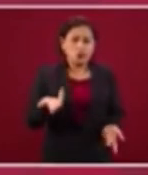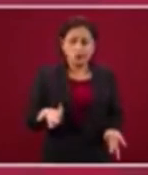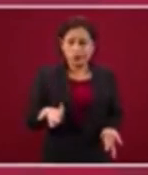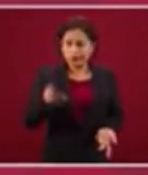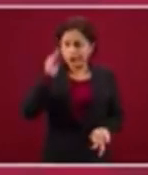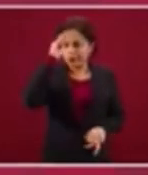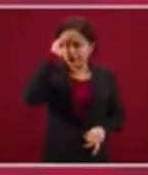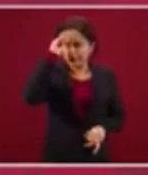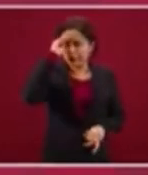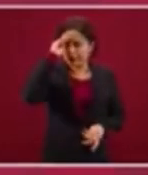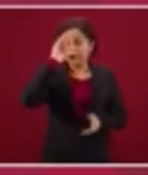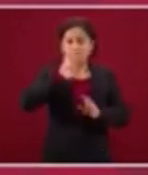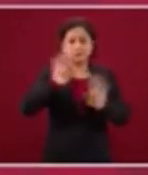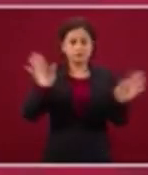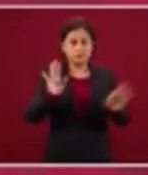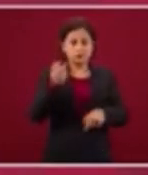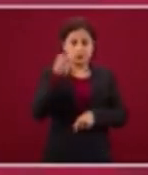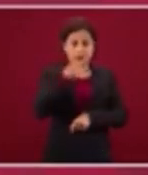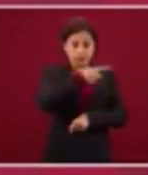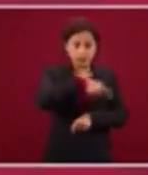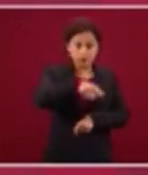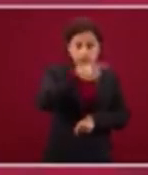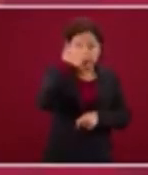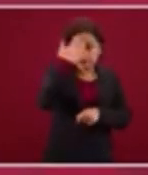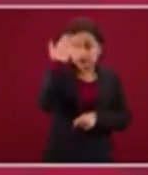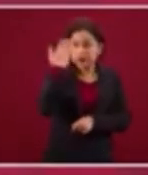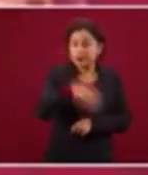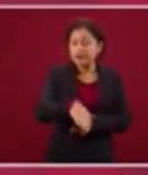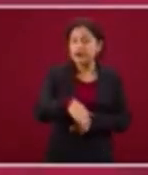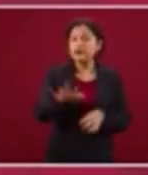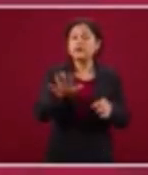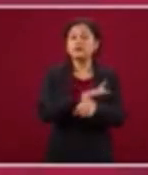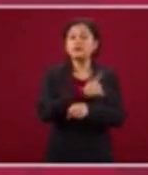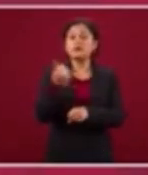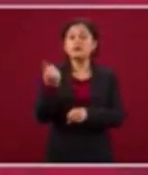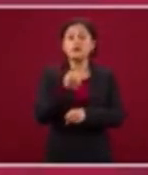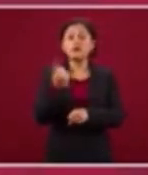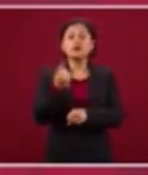Eso es importante que se sepa, que se le podrían poner